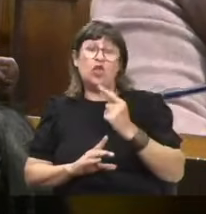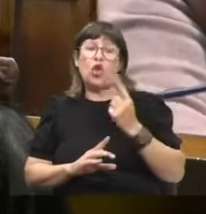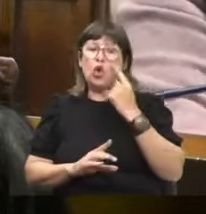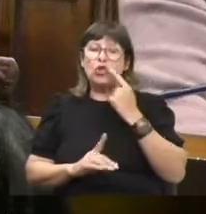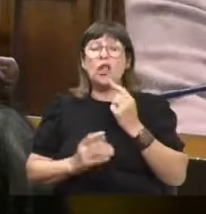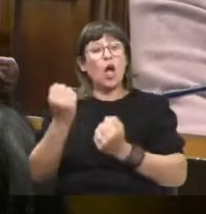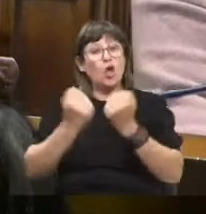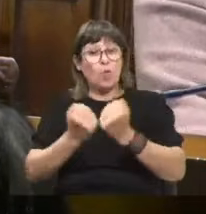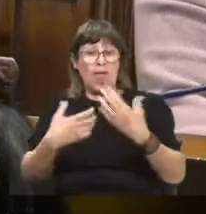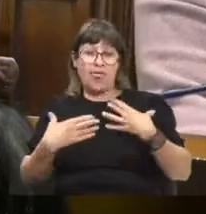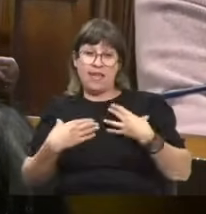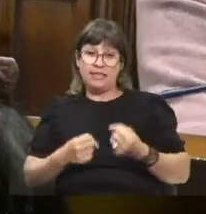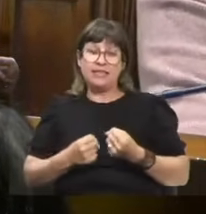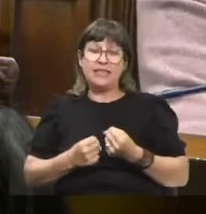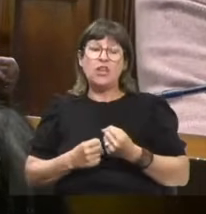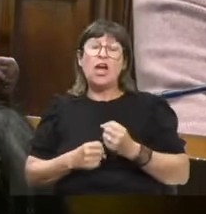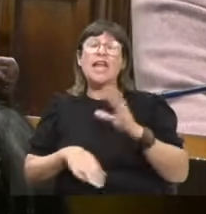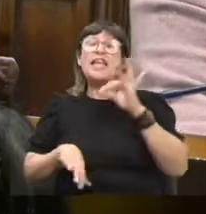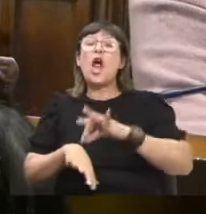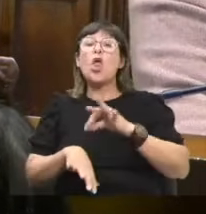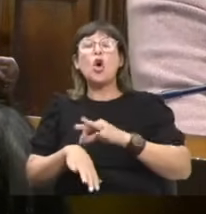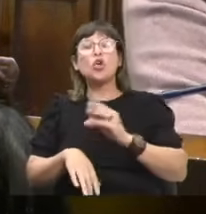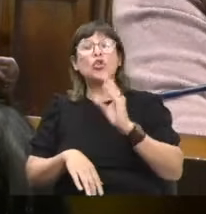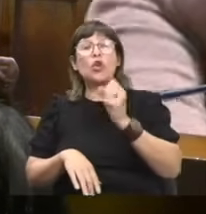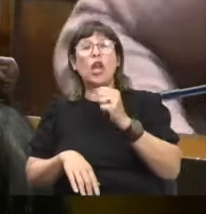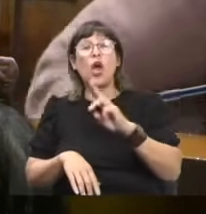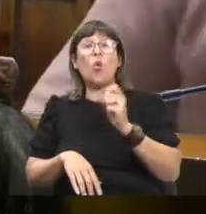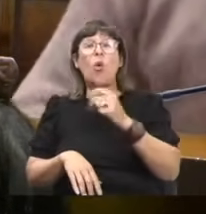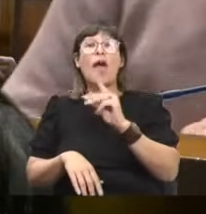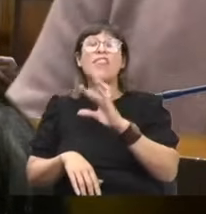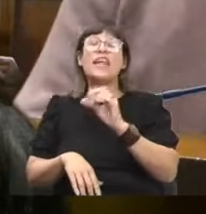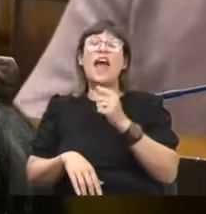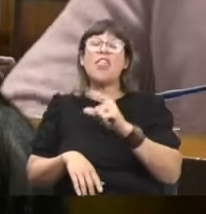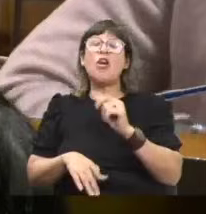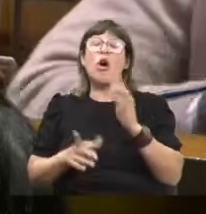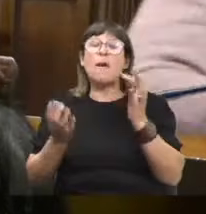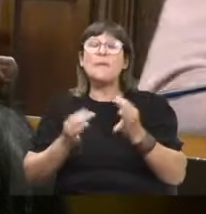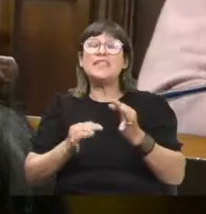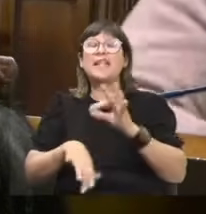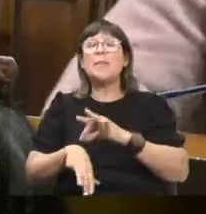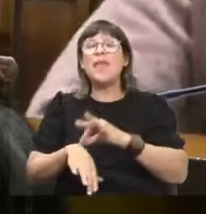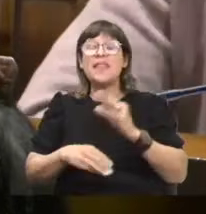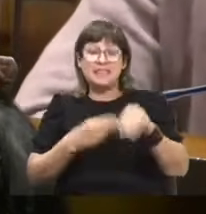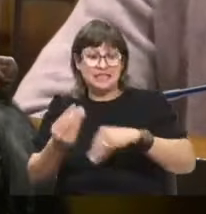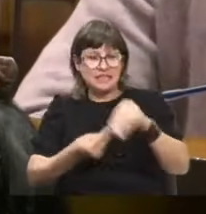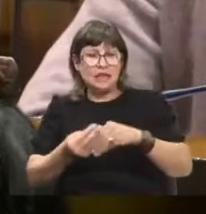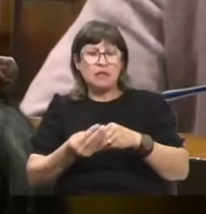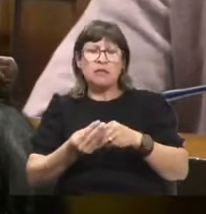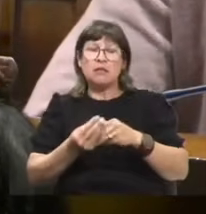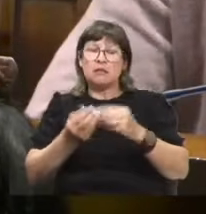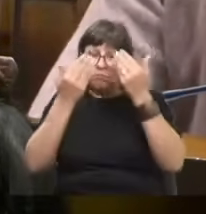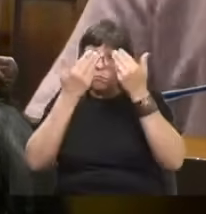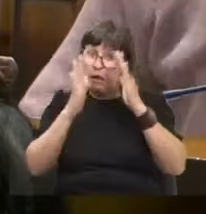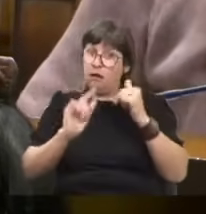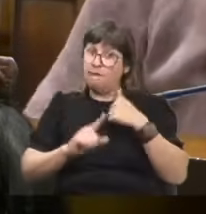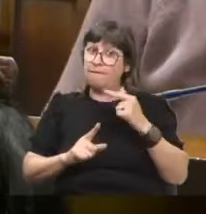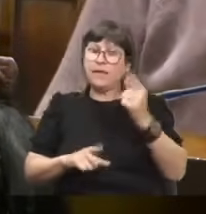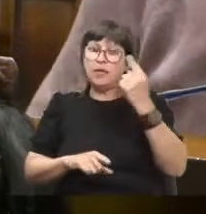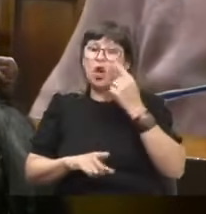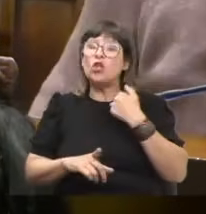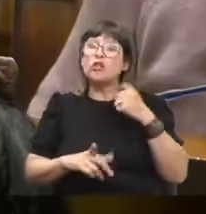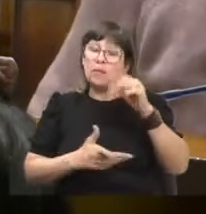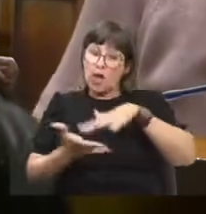salud, y la doctora Cuadrado, especialista en medicina familiar, con amplio conocimiento de la atención primaria en